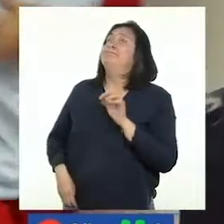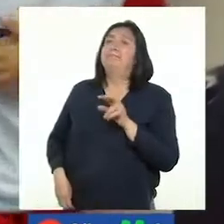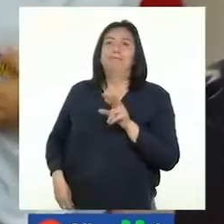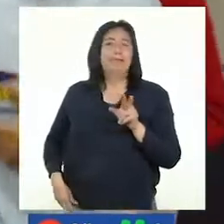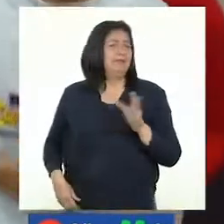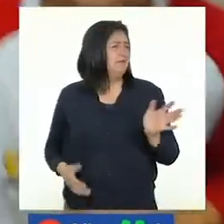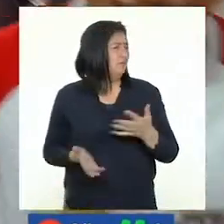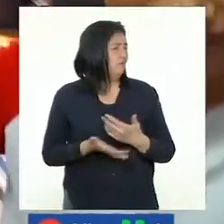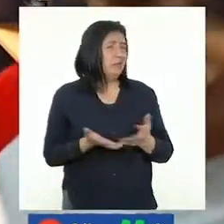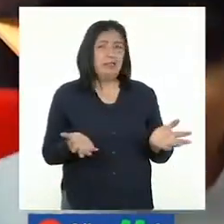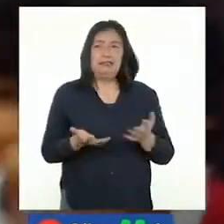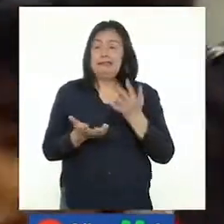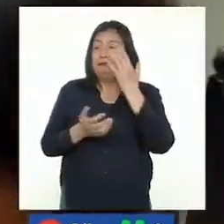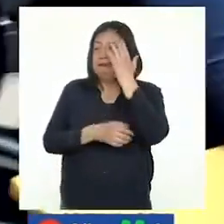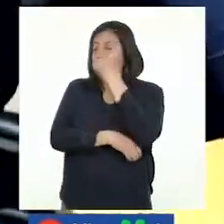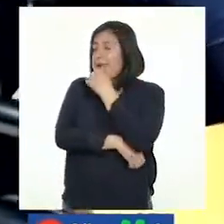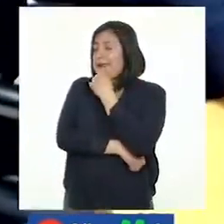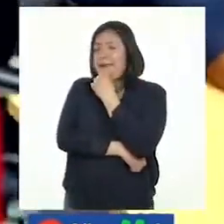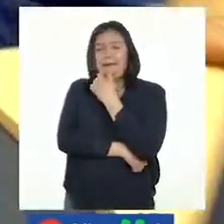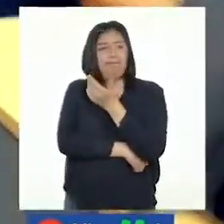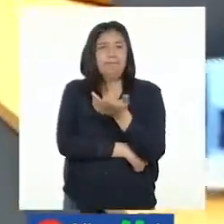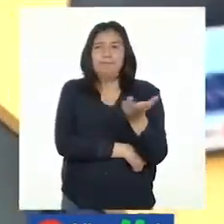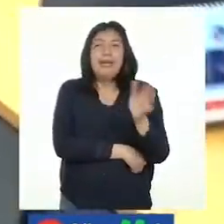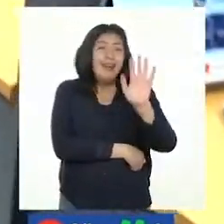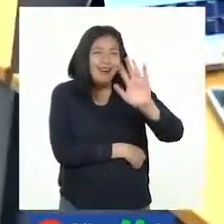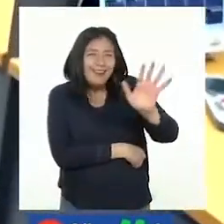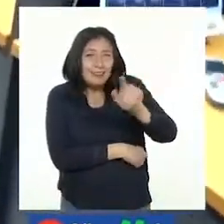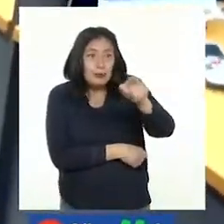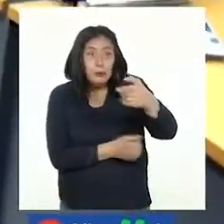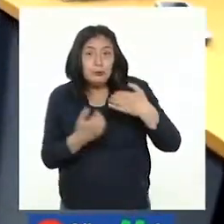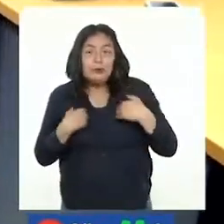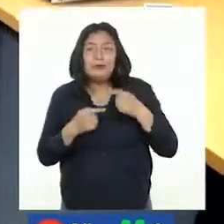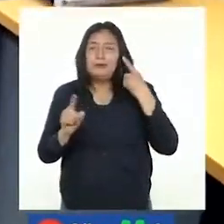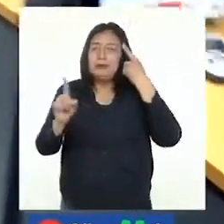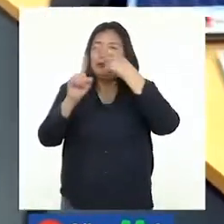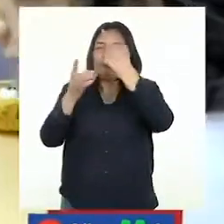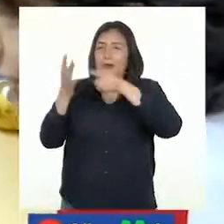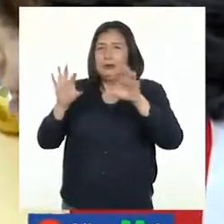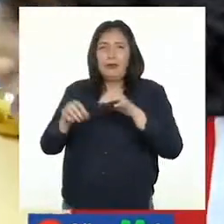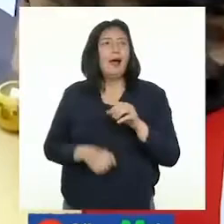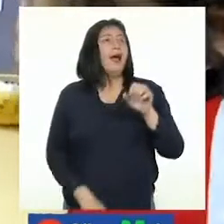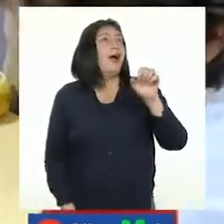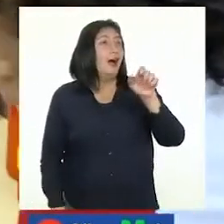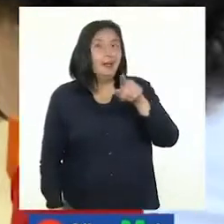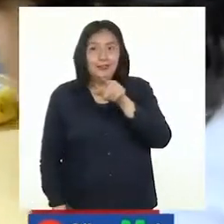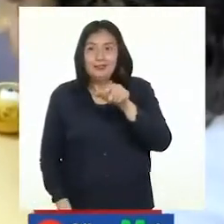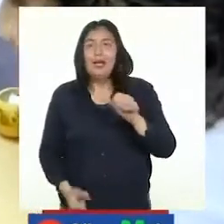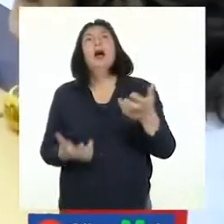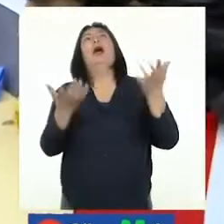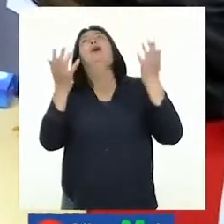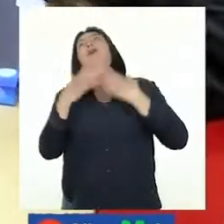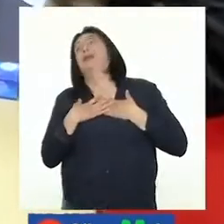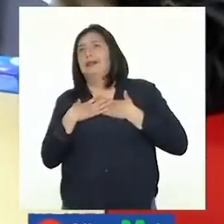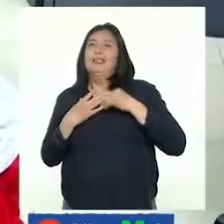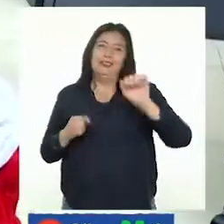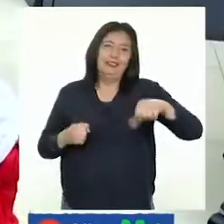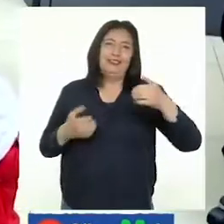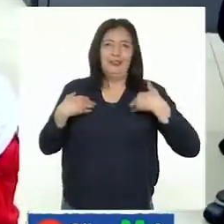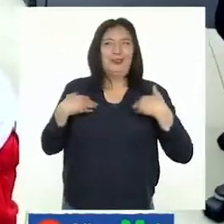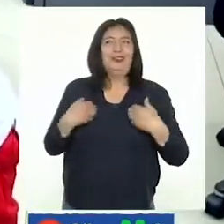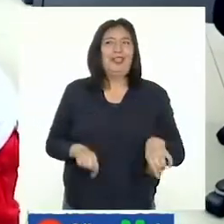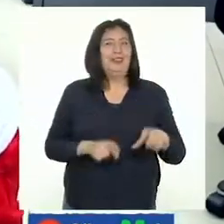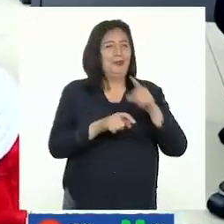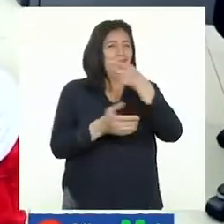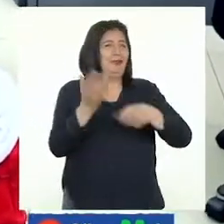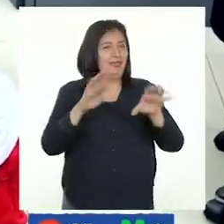No está bueno. Buenas, ¿tú tienes mi reto? Ajá, ¿Sí? Sí. Bien, por fin. yo tengo tu reto.